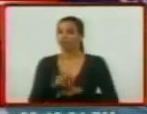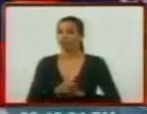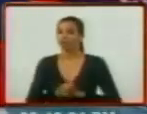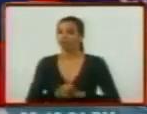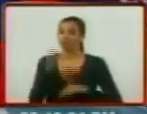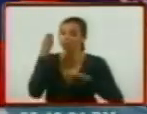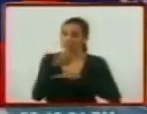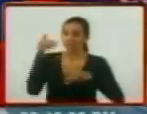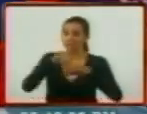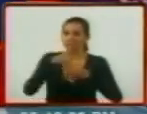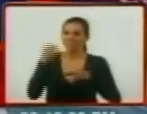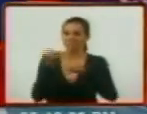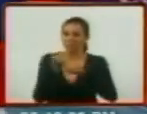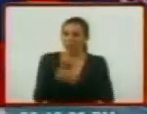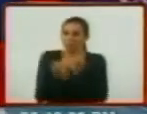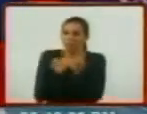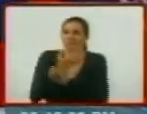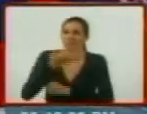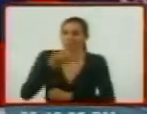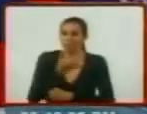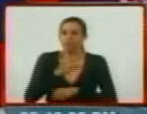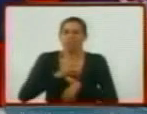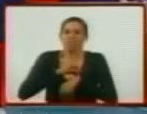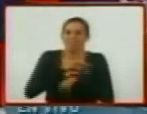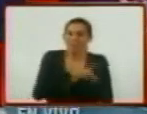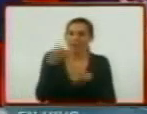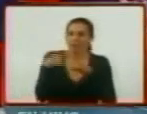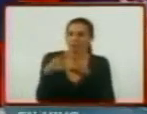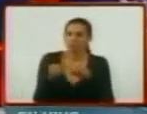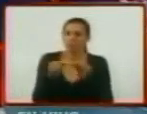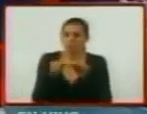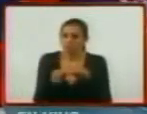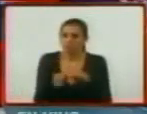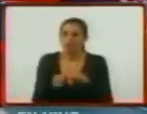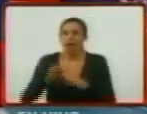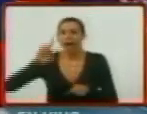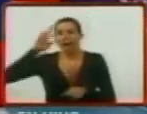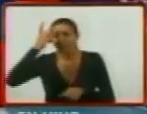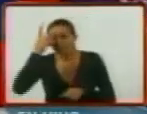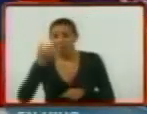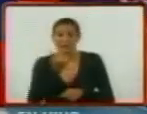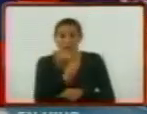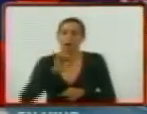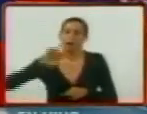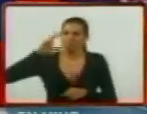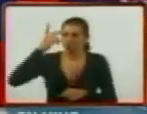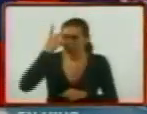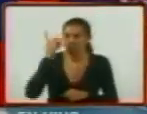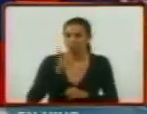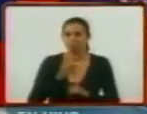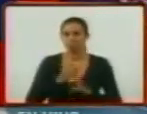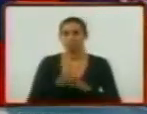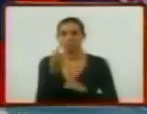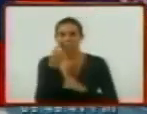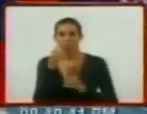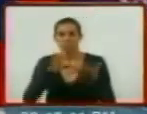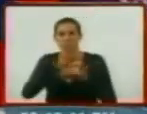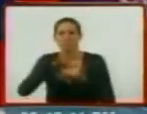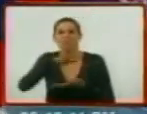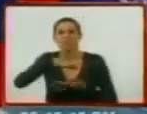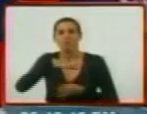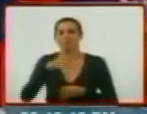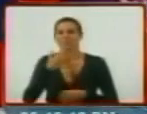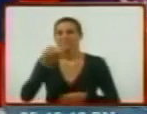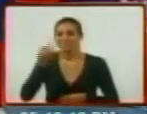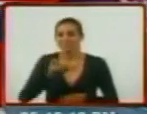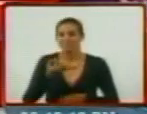amor verdadero, el no descuidar las cosas, en rectificar los errores, en saber los problemas que se enfrentan, decir la verdad